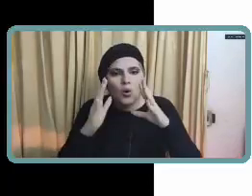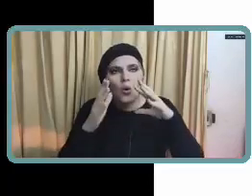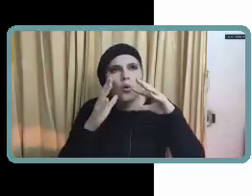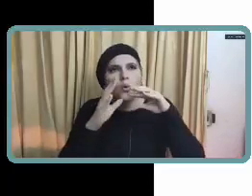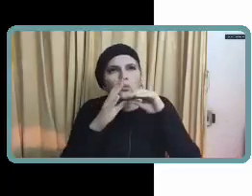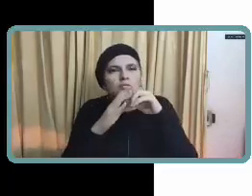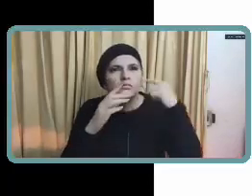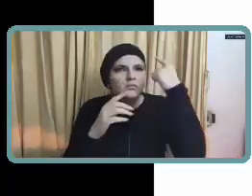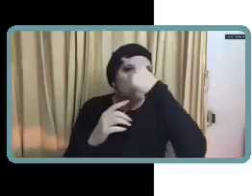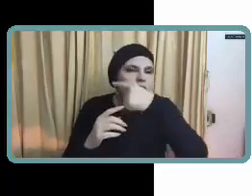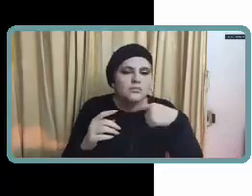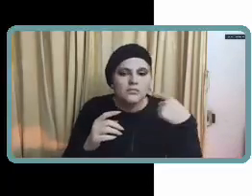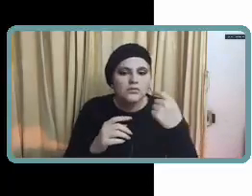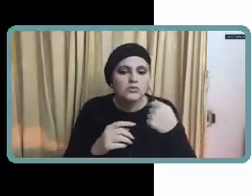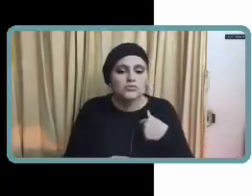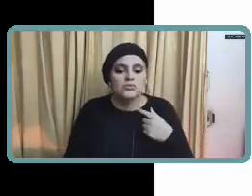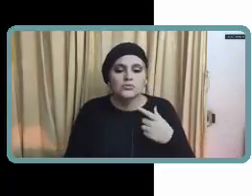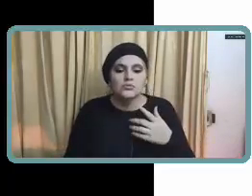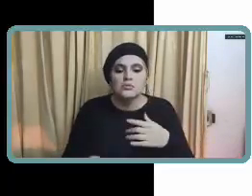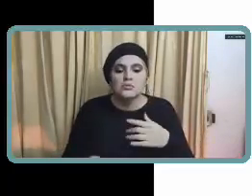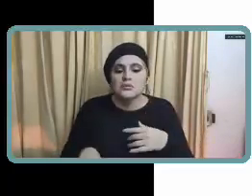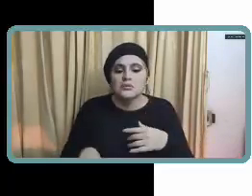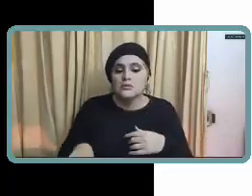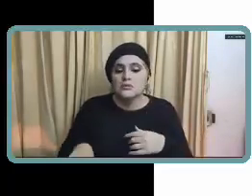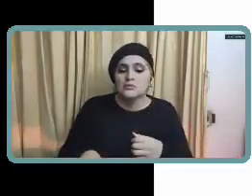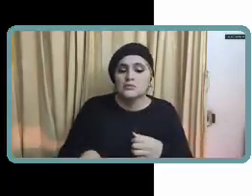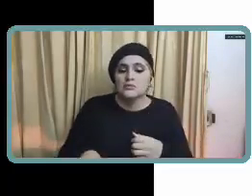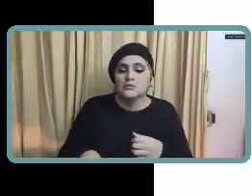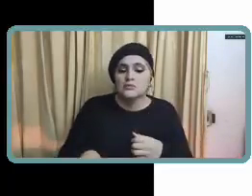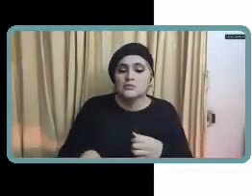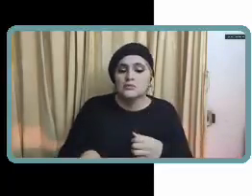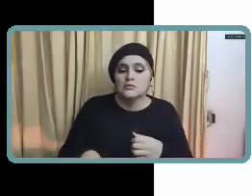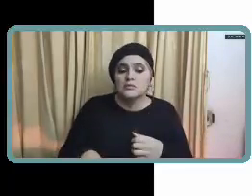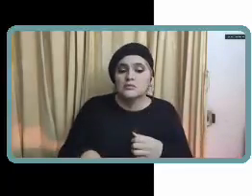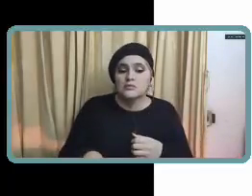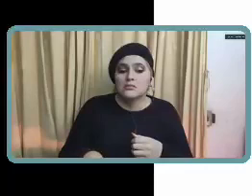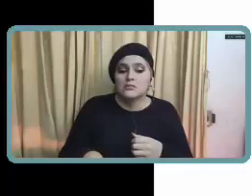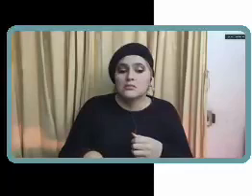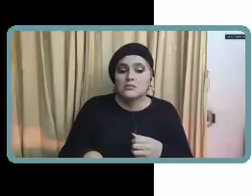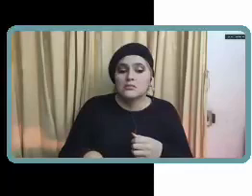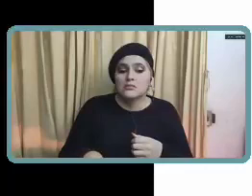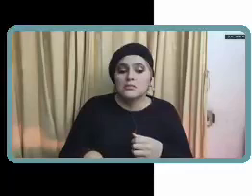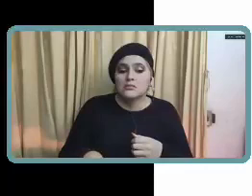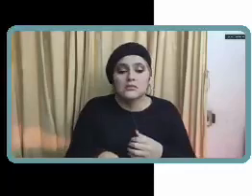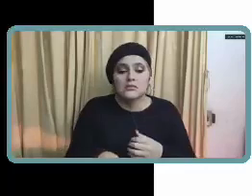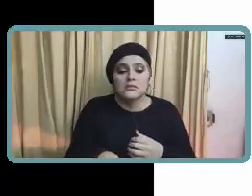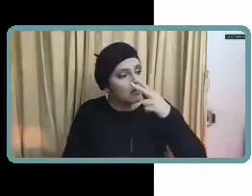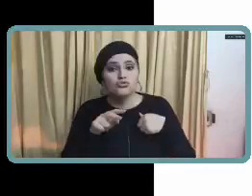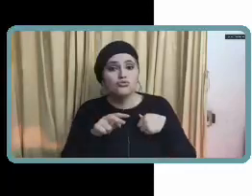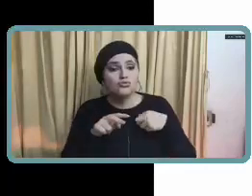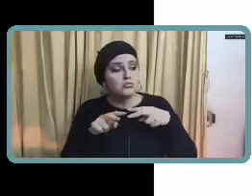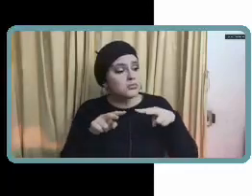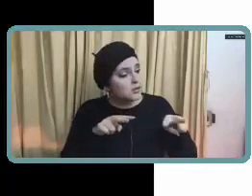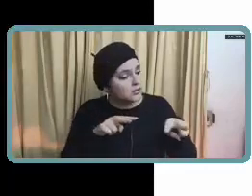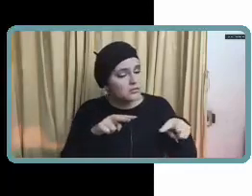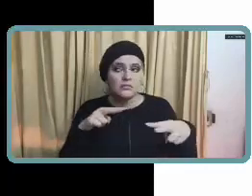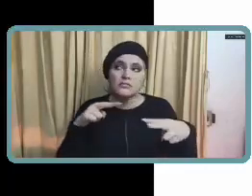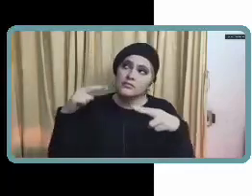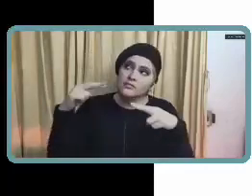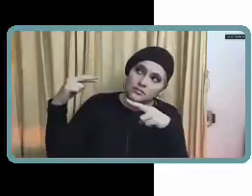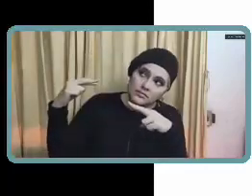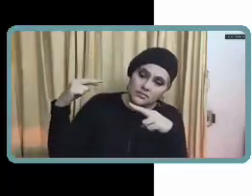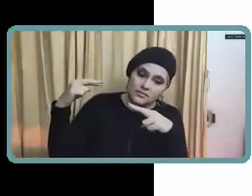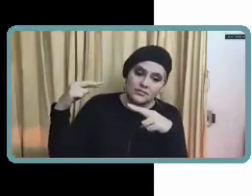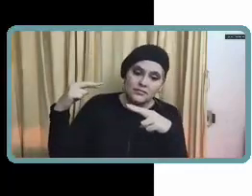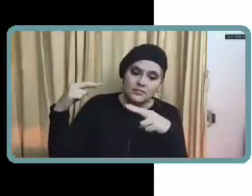voy paseando con mi hijo, aparece un perro, lo miramos juntos. Yo miro a mi madre y veo, mi madre me